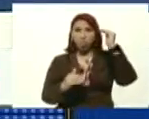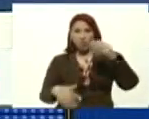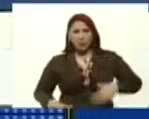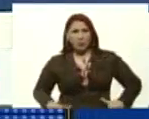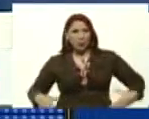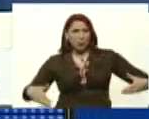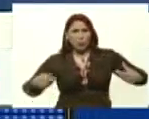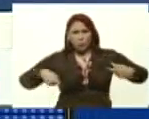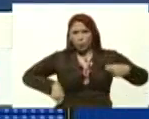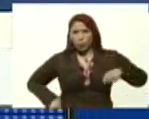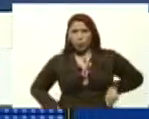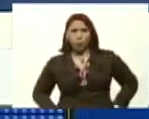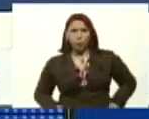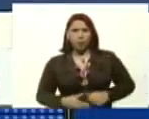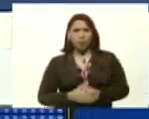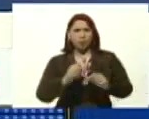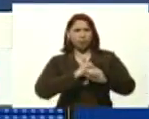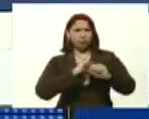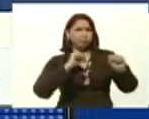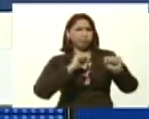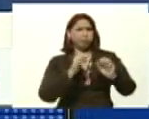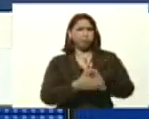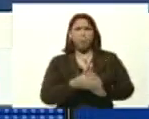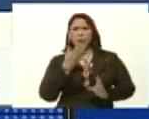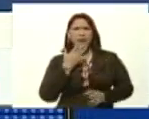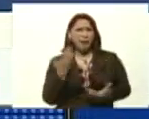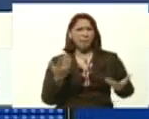capitalismo, explotación,